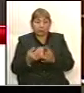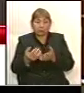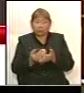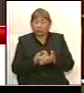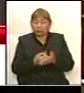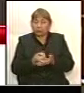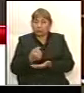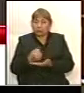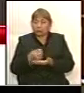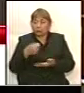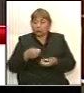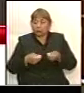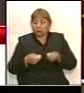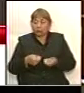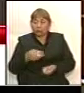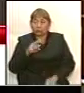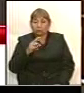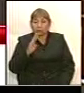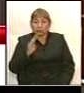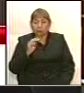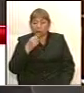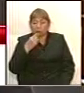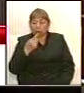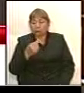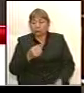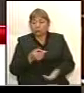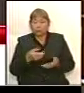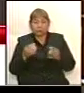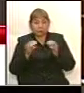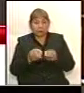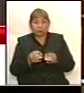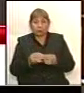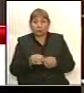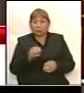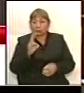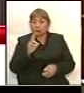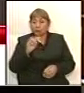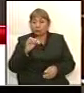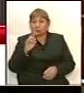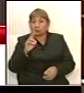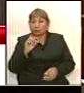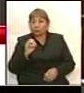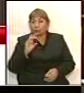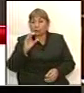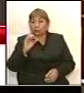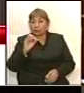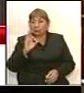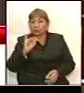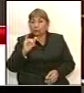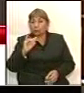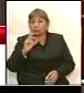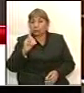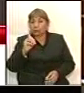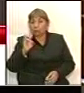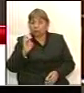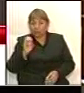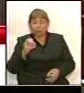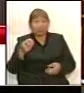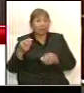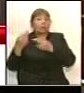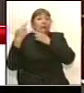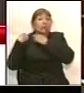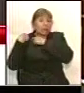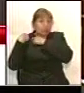rescate financiero, el RFBA, estableciendo que el Minagri y el COFIDE son los responsables para difundir